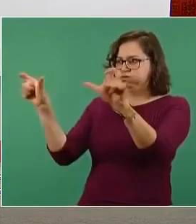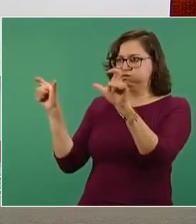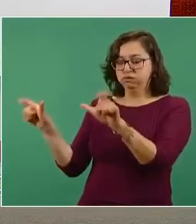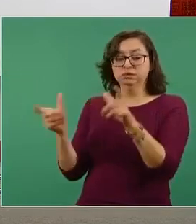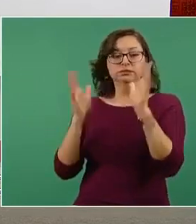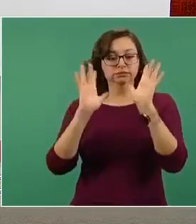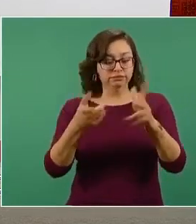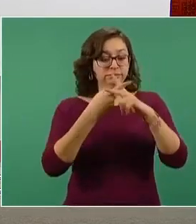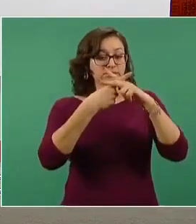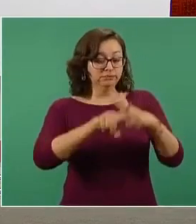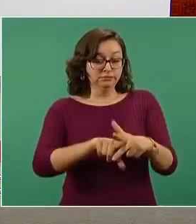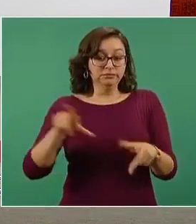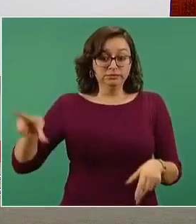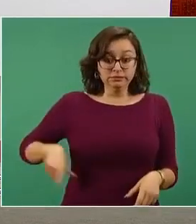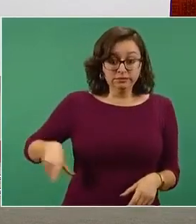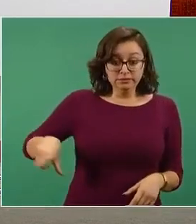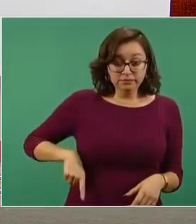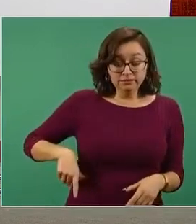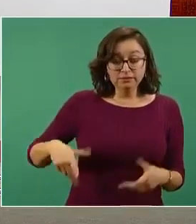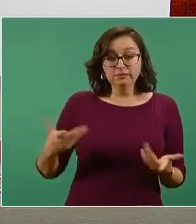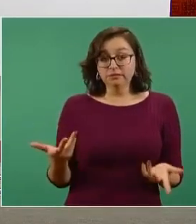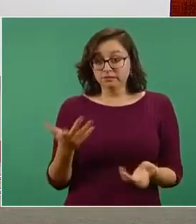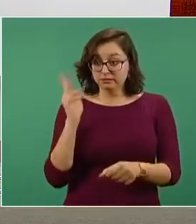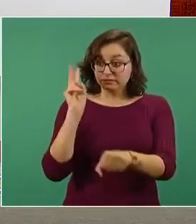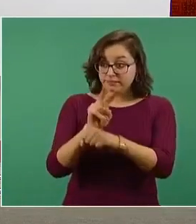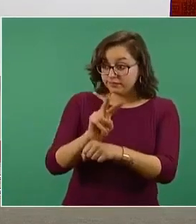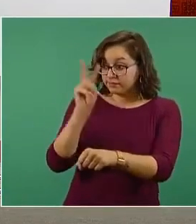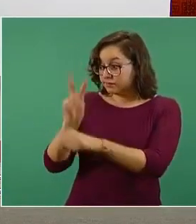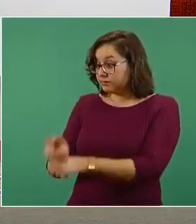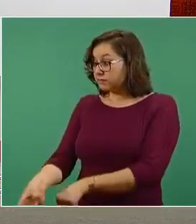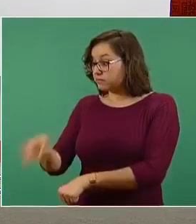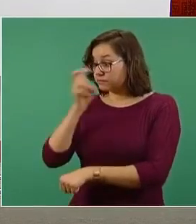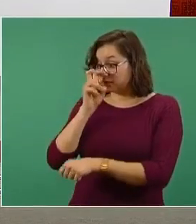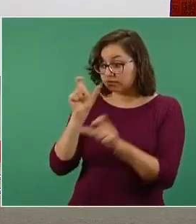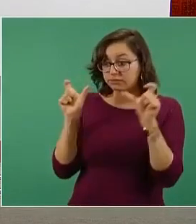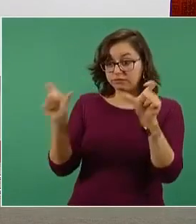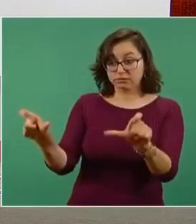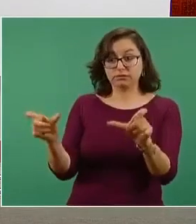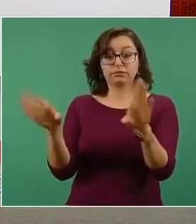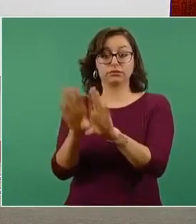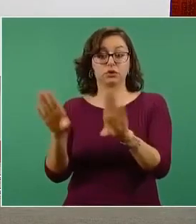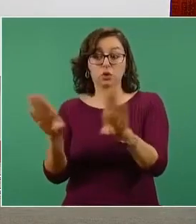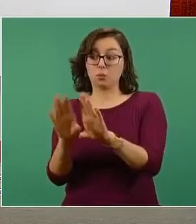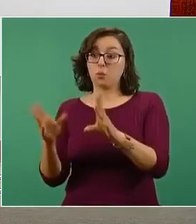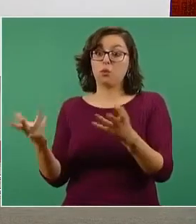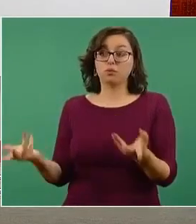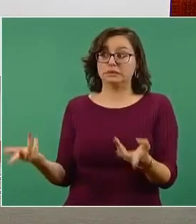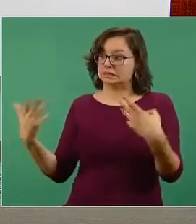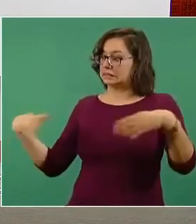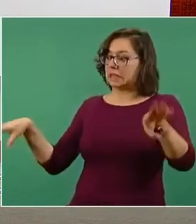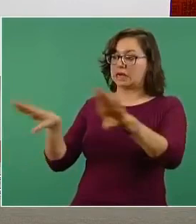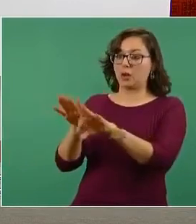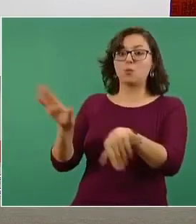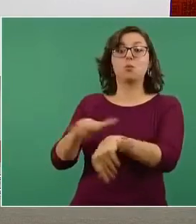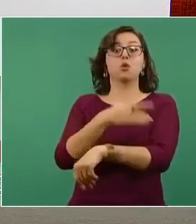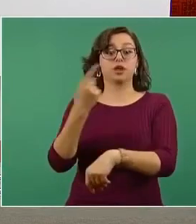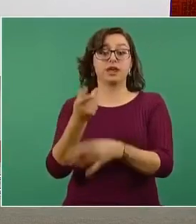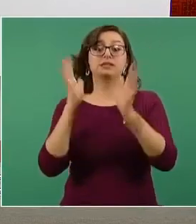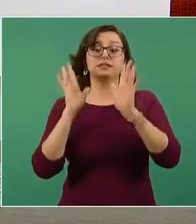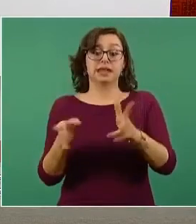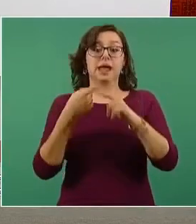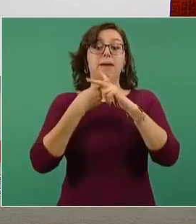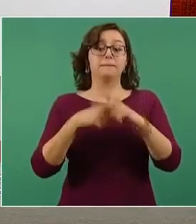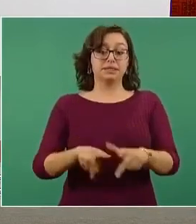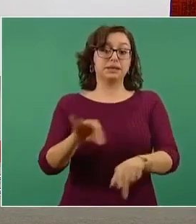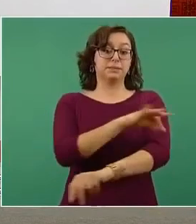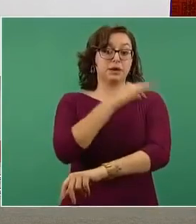sé si vayan a cerrar las aduanas, si vayan a intensificar esto para impedir que se inunde. Hay un mercado negro en el país